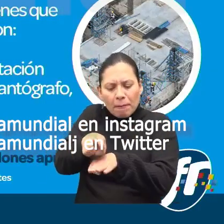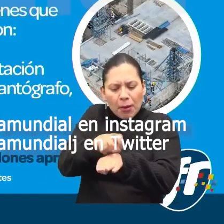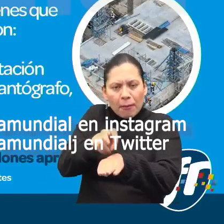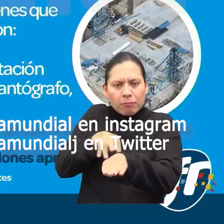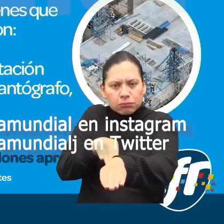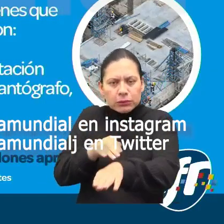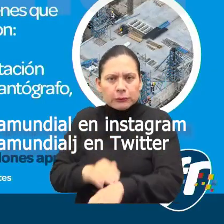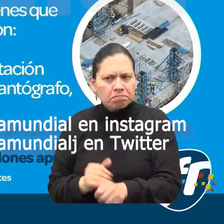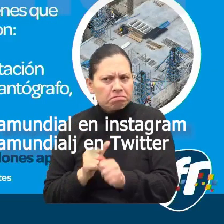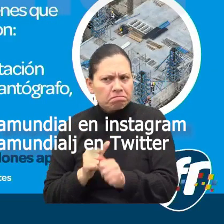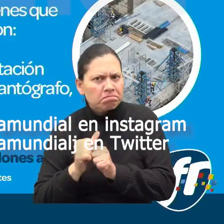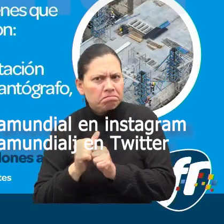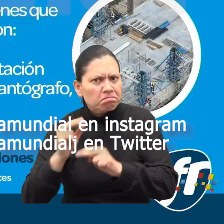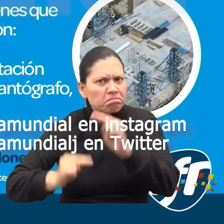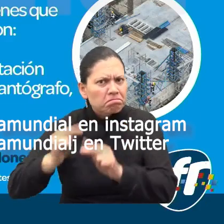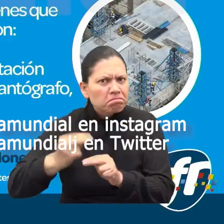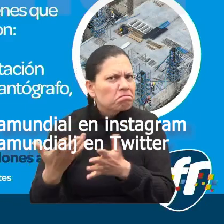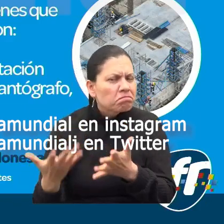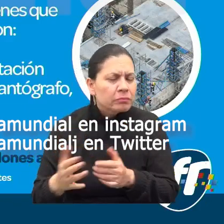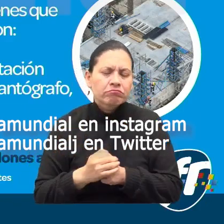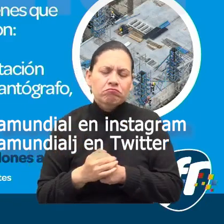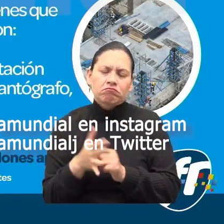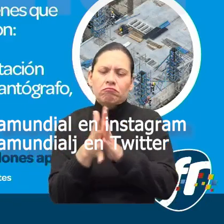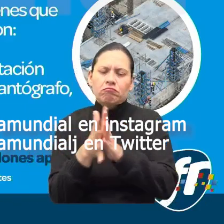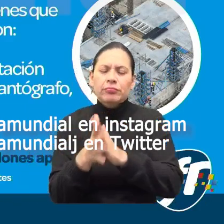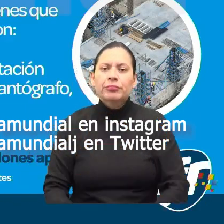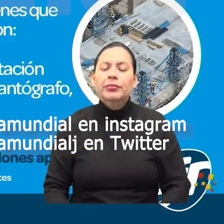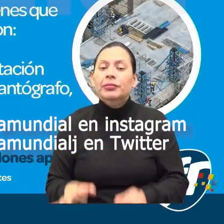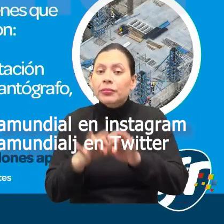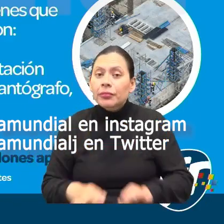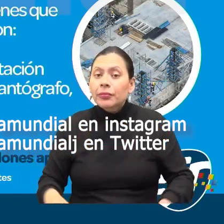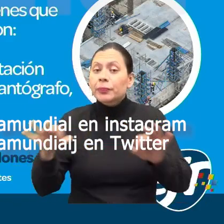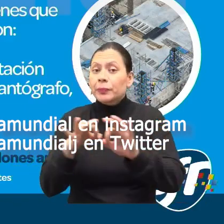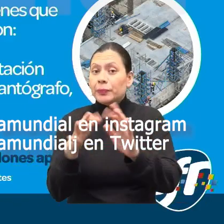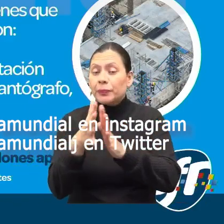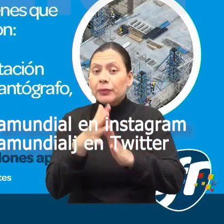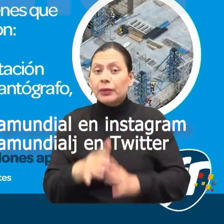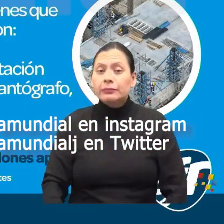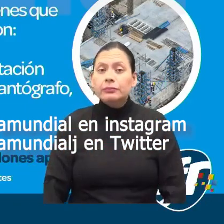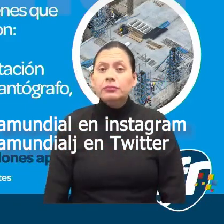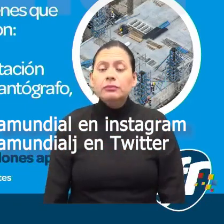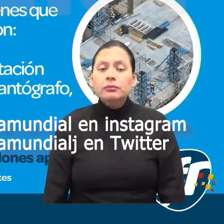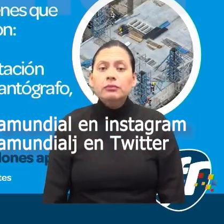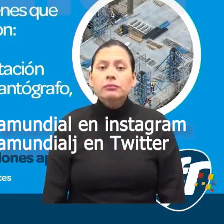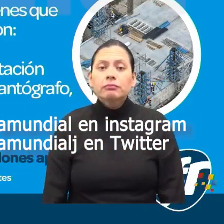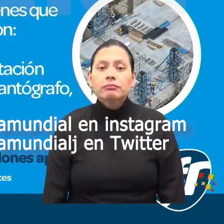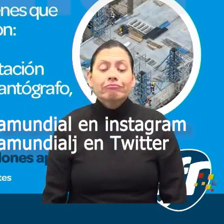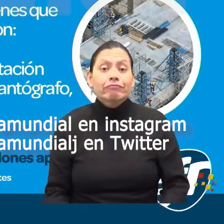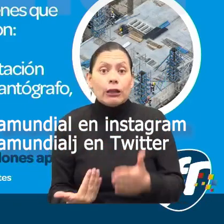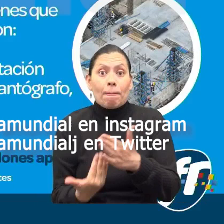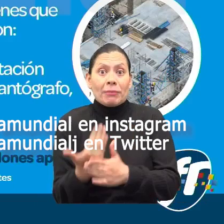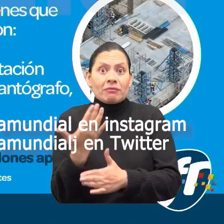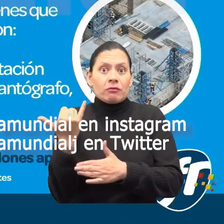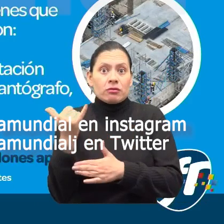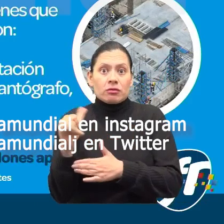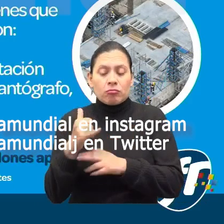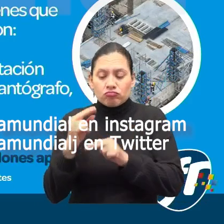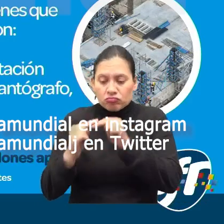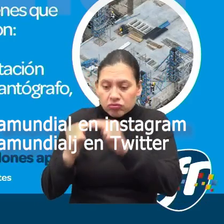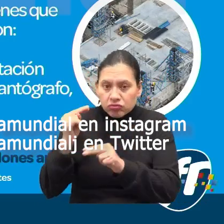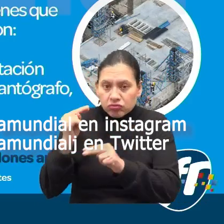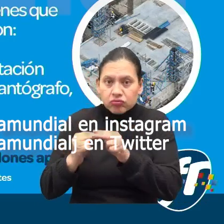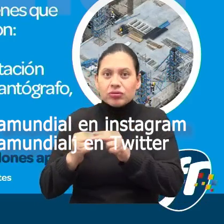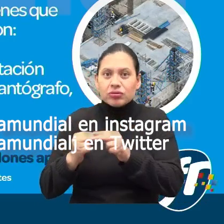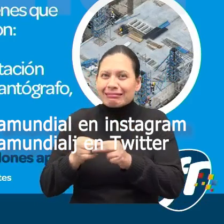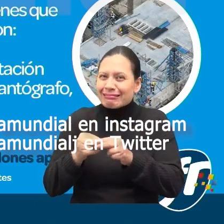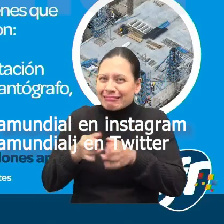¿Qué hemos avanzado ya en ejecución de obra? Lo importante de mencionar acá es que para que empezáramos las obras en el corredor